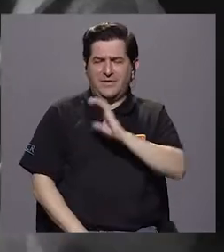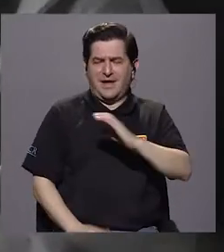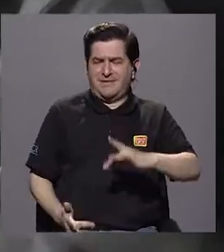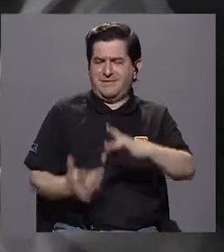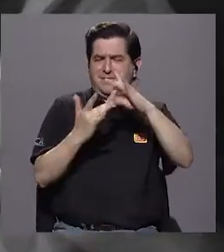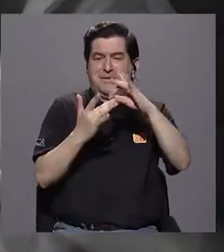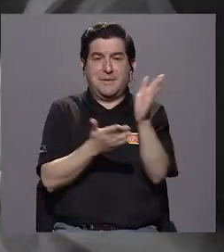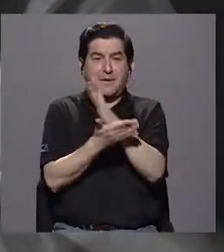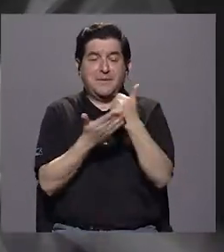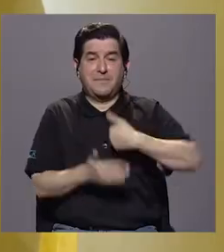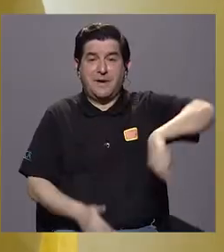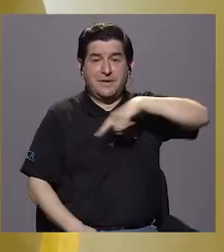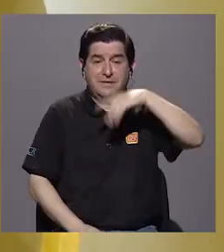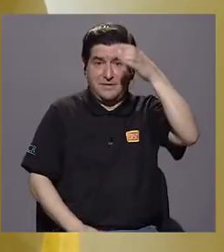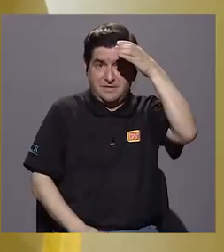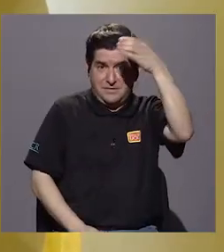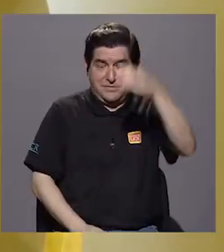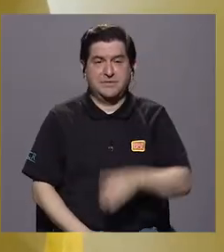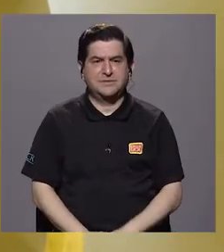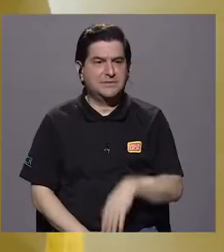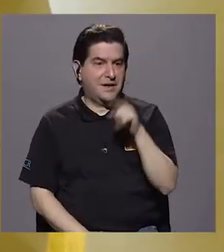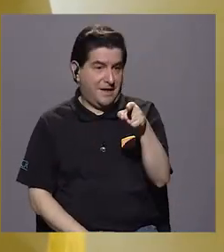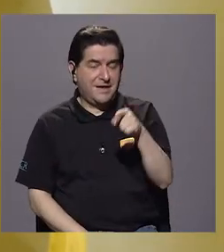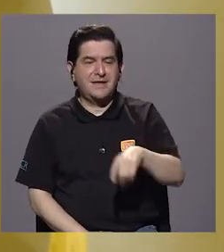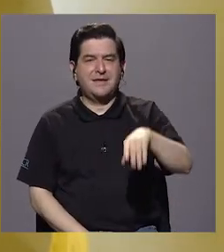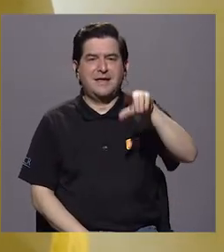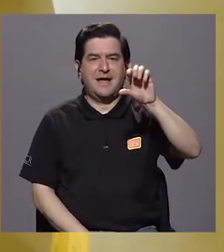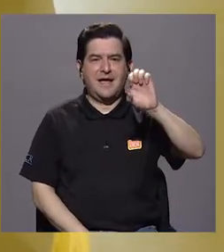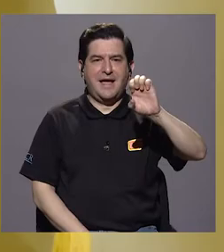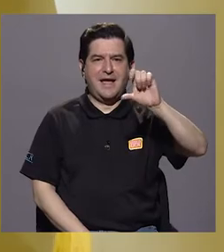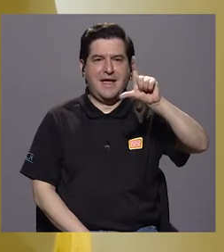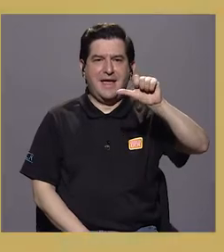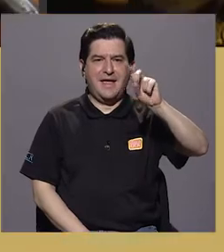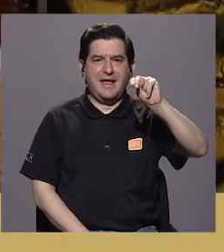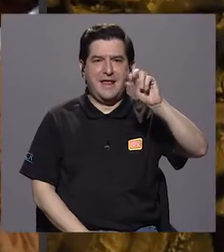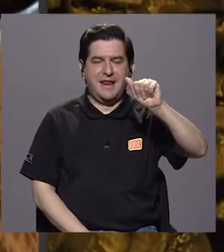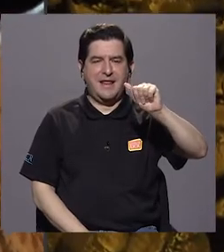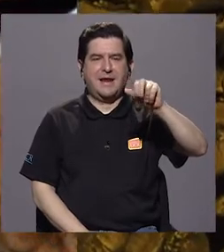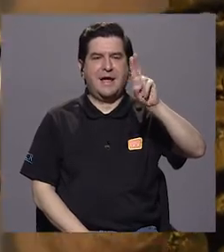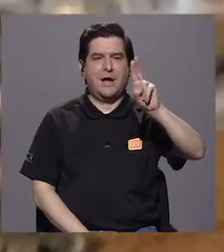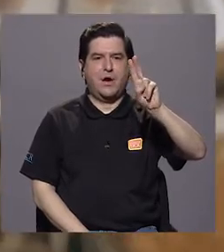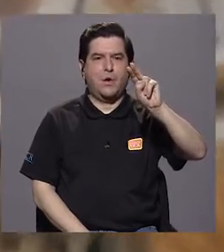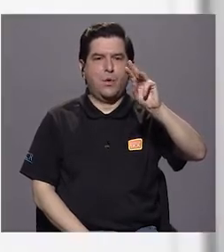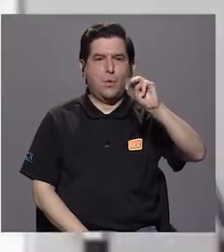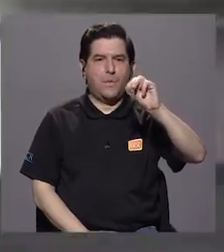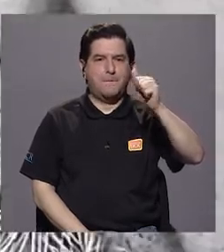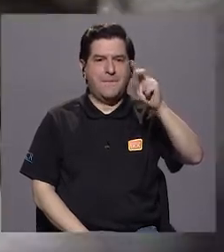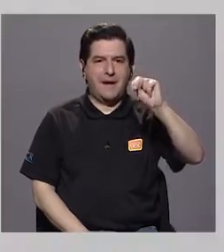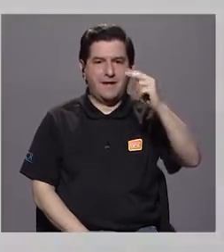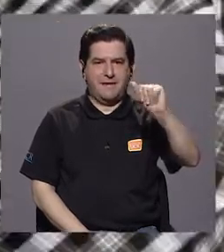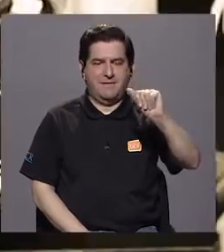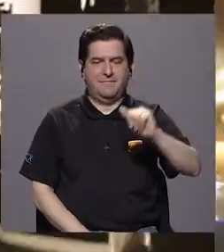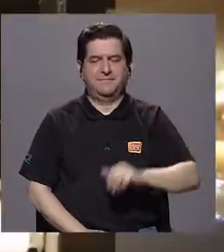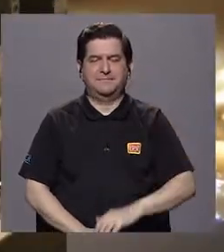parte de nuestra cultura. Ella es Elena Umaña Rodríguez.